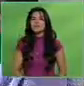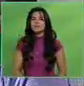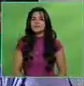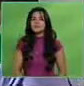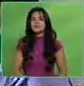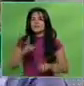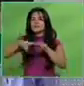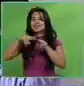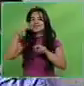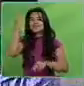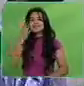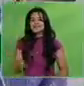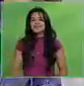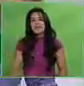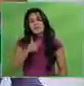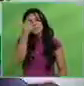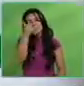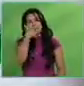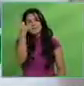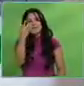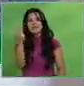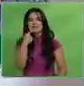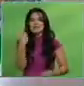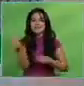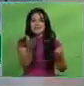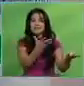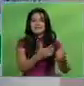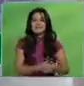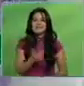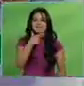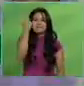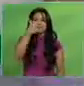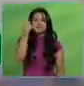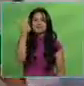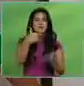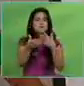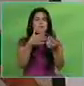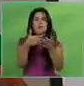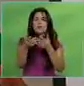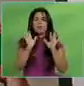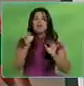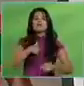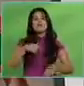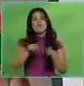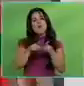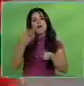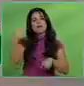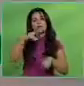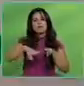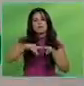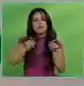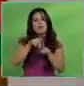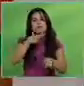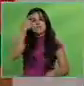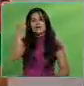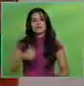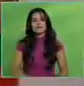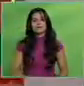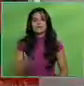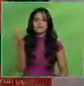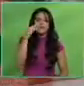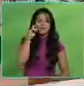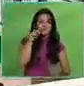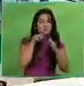ver. Dígale, papi. Le da pena, pero no importa, porque a mí a esa edad también me da pena. Vámonos allá,